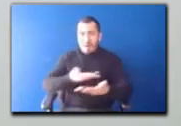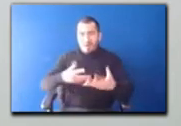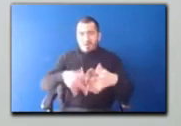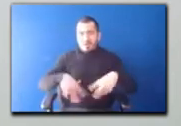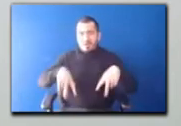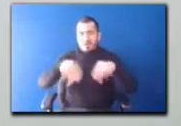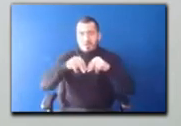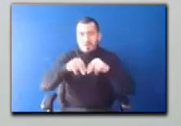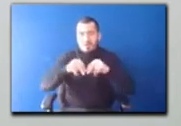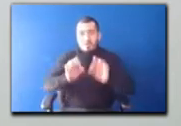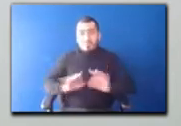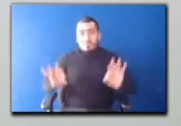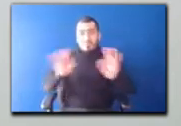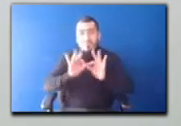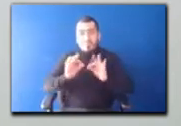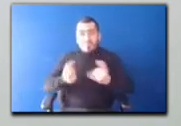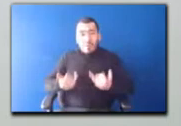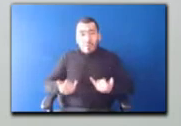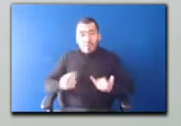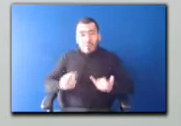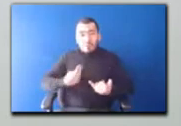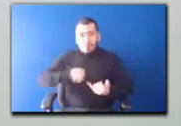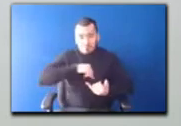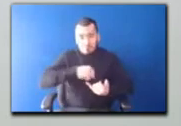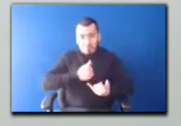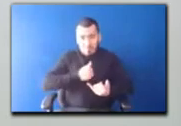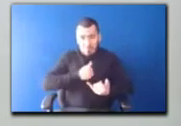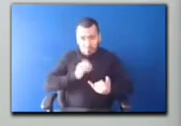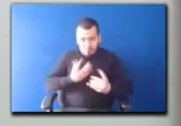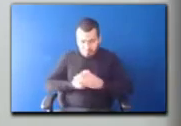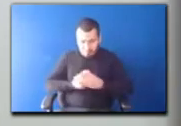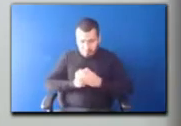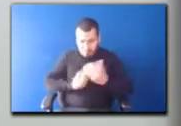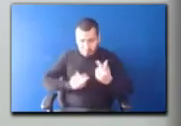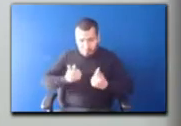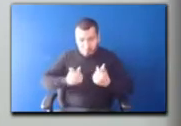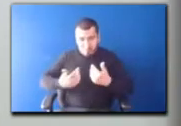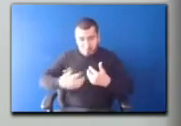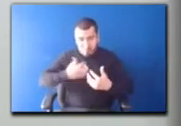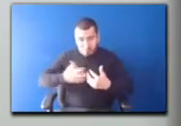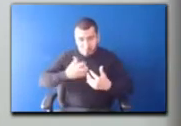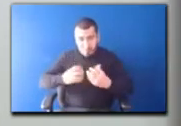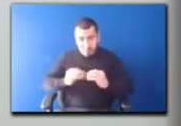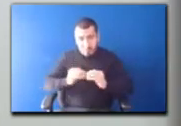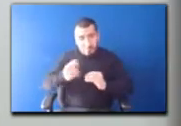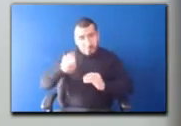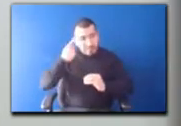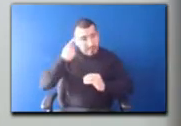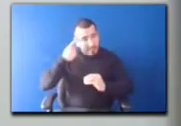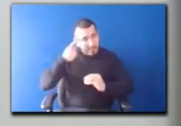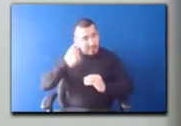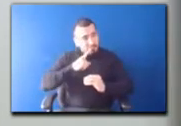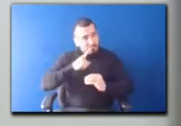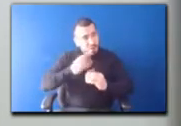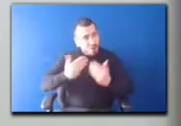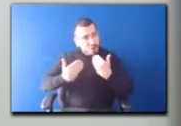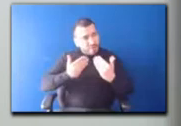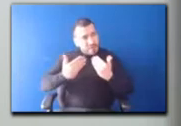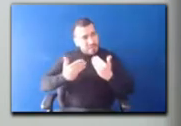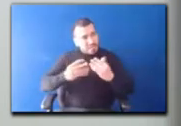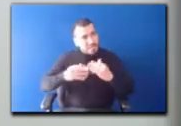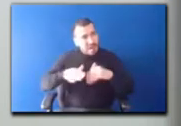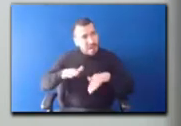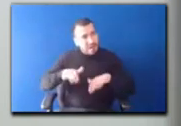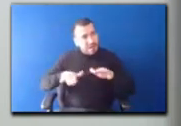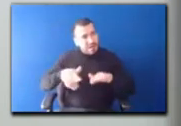la hora de hacer una estrategia de cualquier negocio, incluido el sistema financiero, pues tiene que pensar que usted genera confianza, ya no solamente diciendo